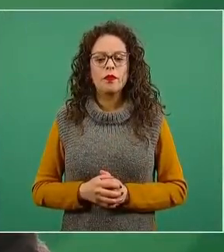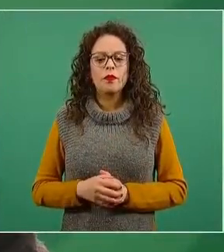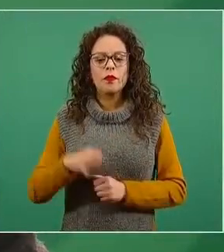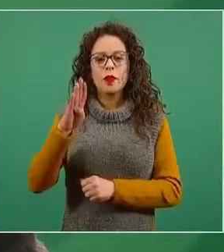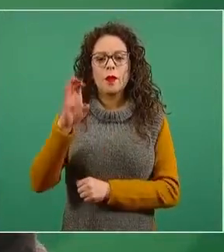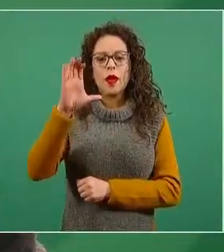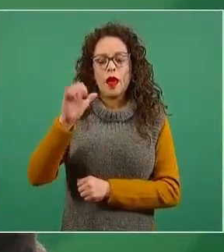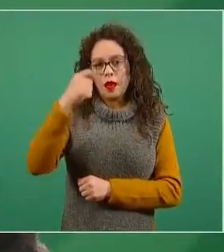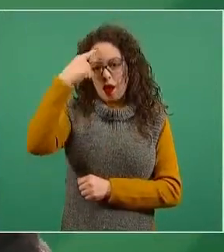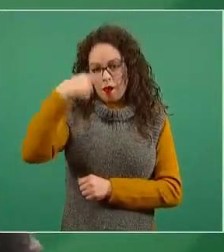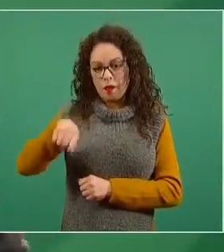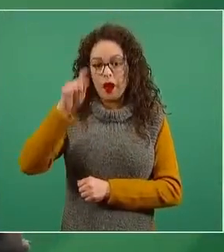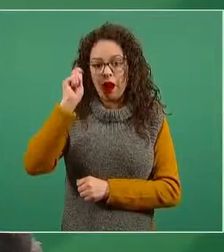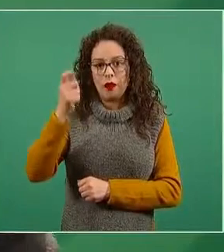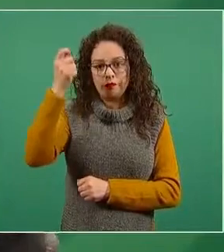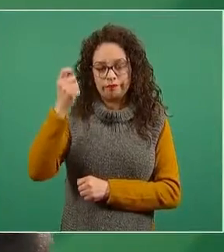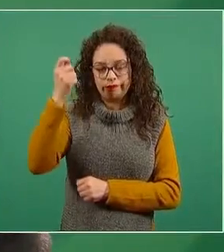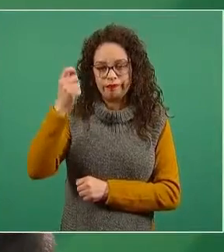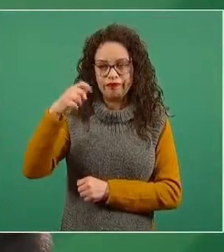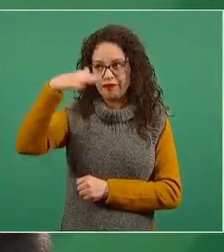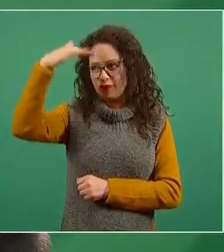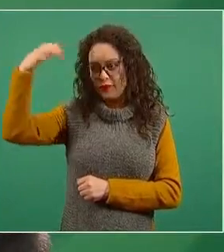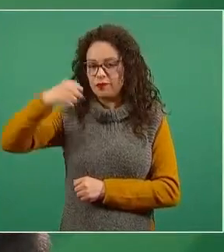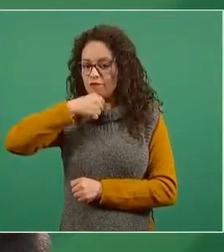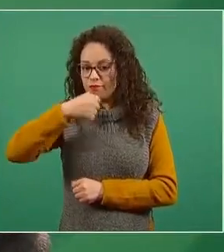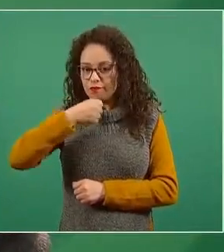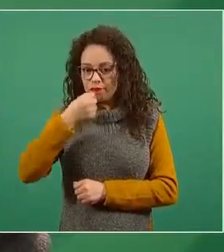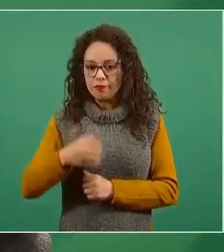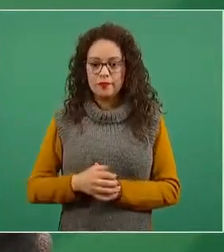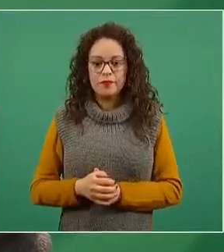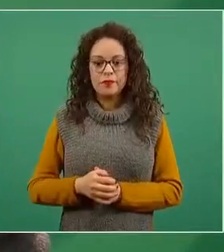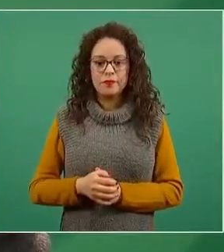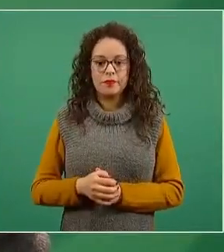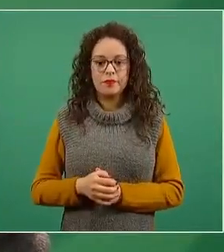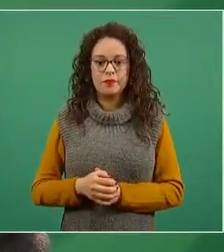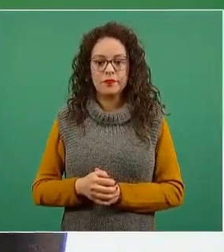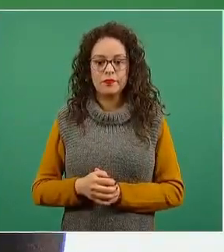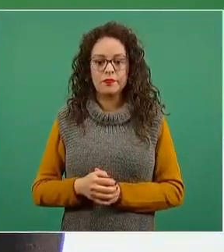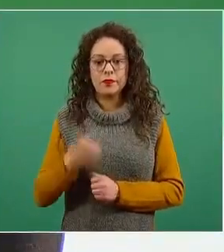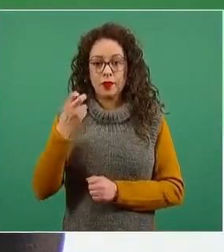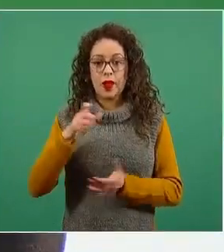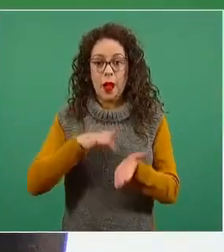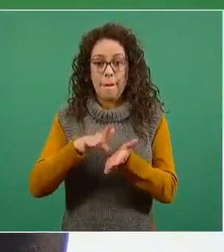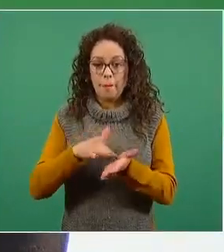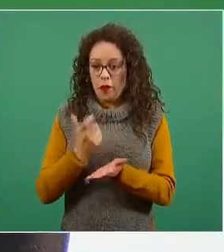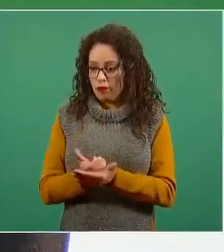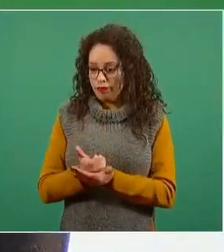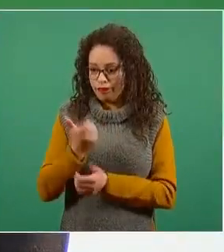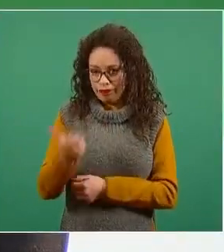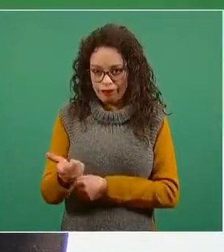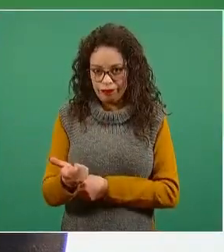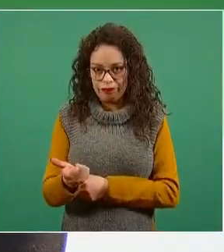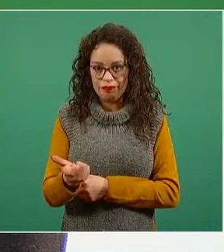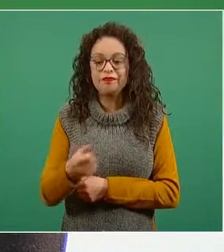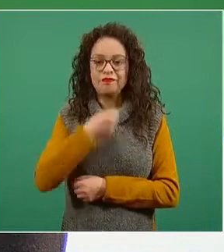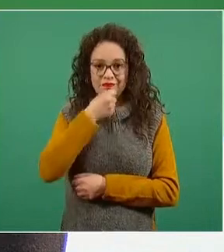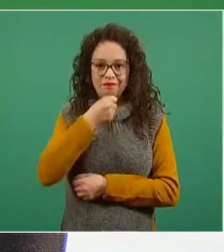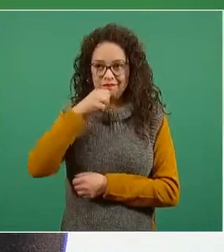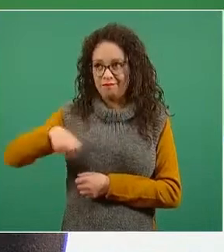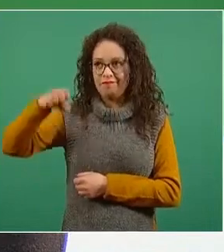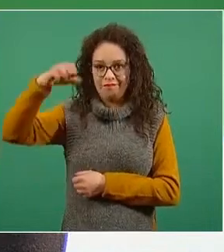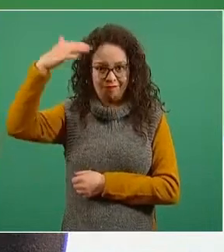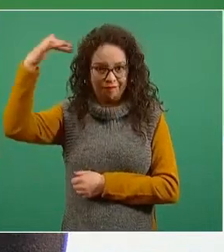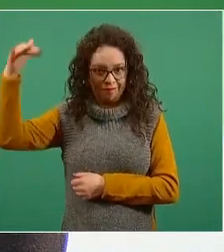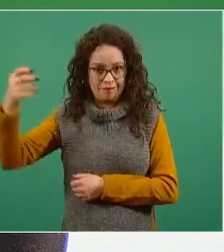becas a los adultos mayores o las erogaciones a los adultos mayores, los apoyos económicos a los adultos mayores,